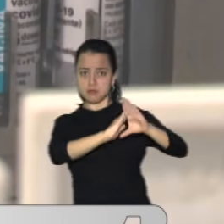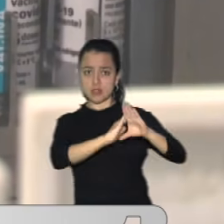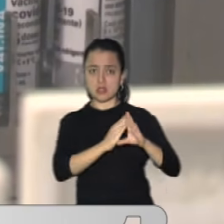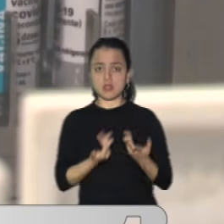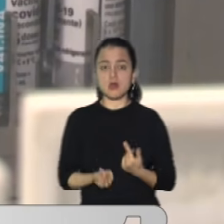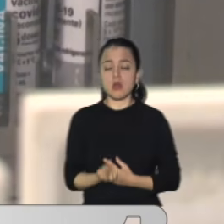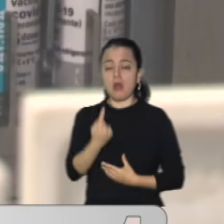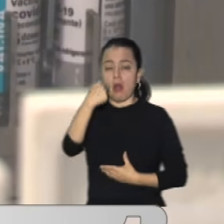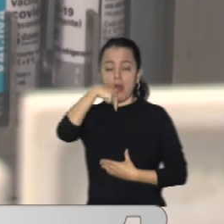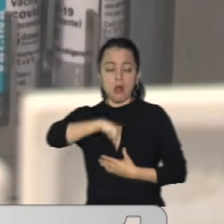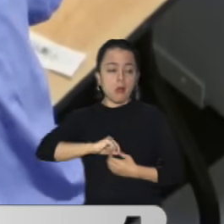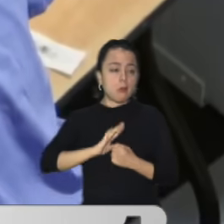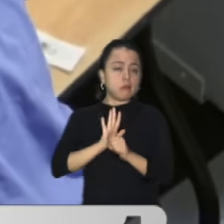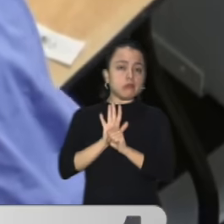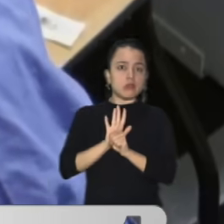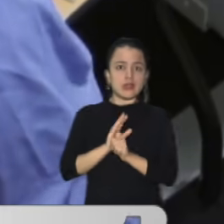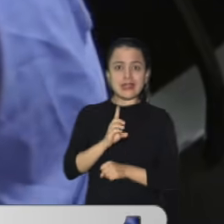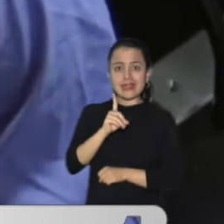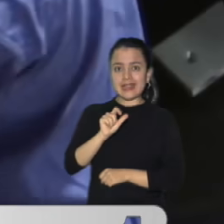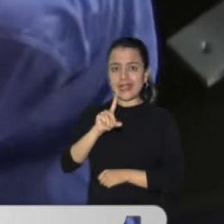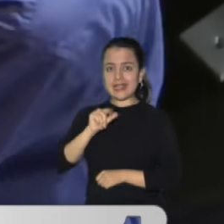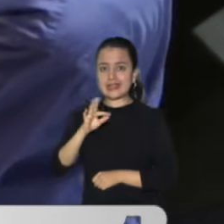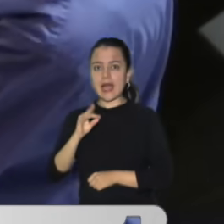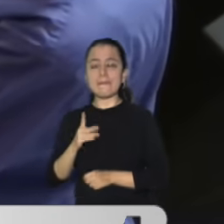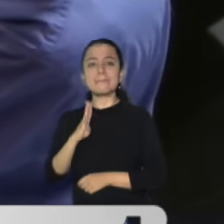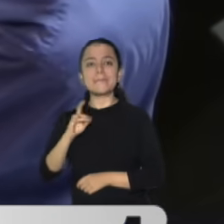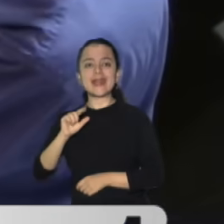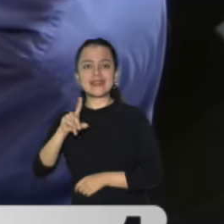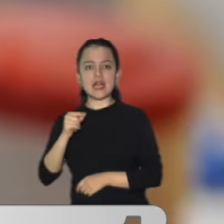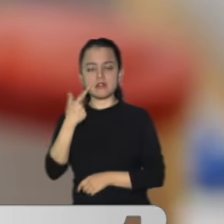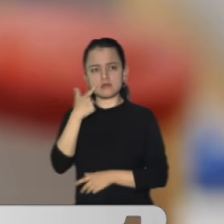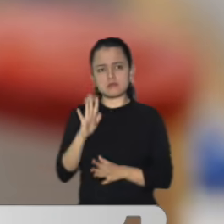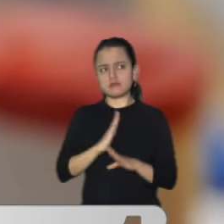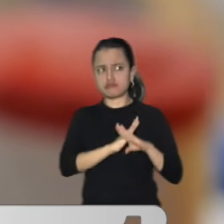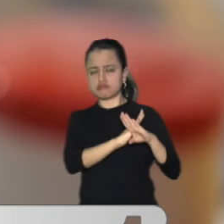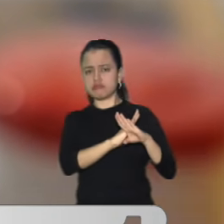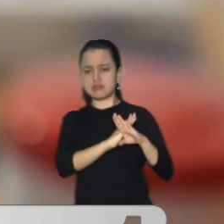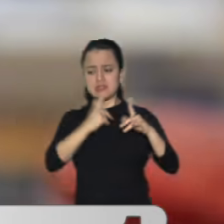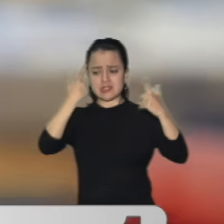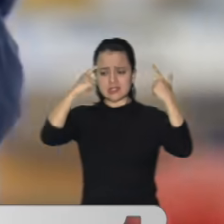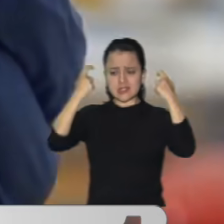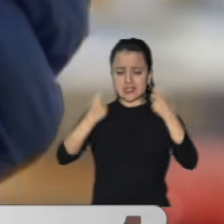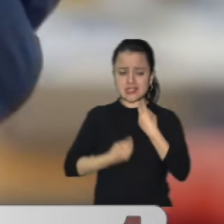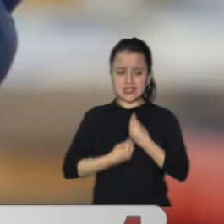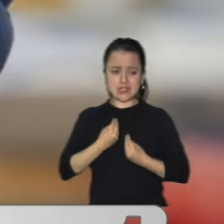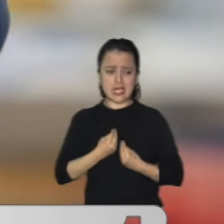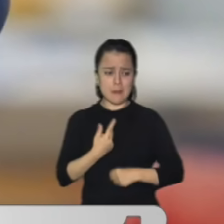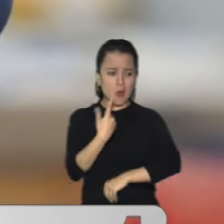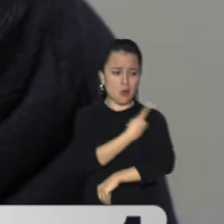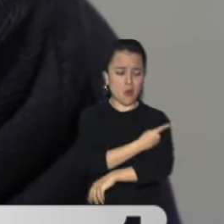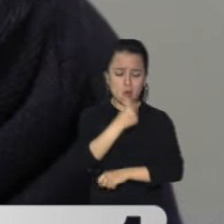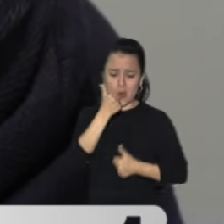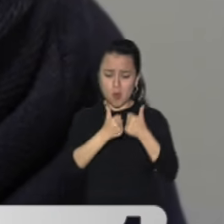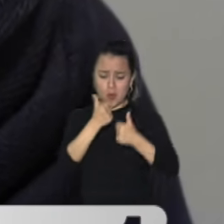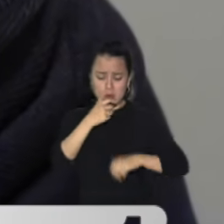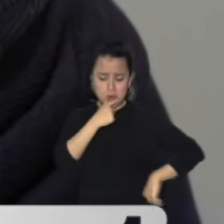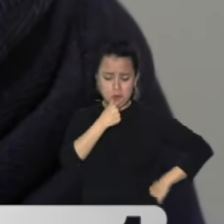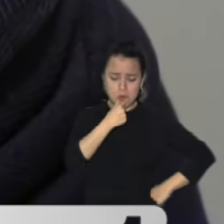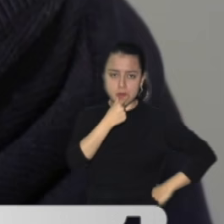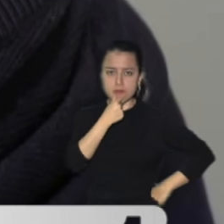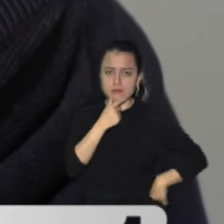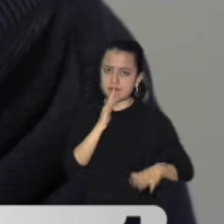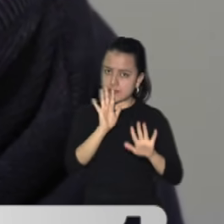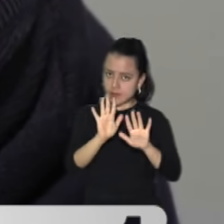hospitalizaciones causadas por las variantes Beta y Delta del coronavirus, que han desatado una fuerte preocupación internacional debido a su rápida propagación